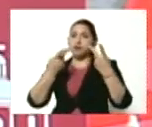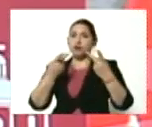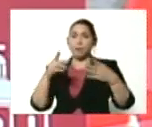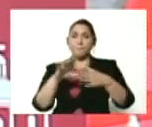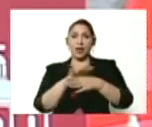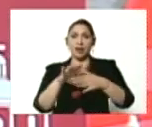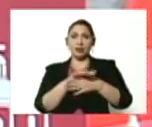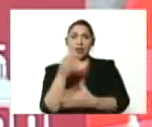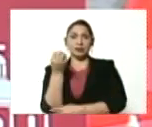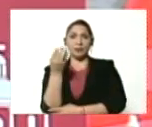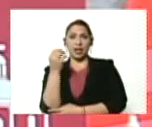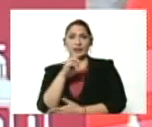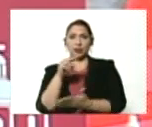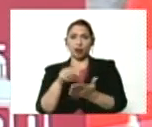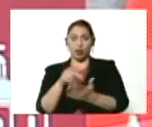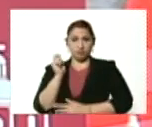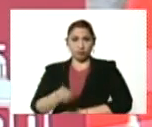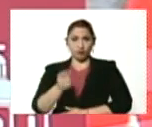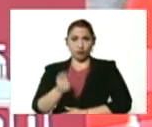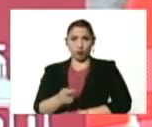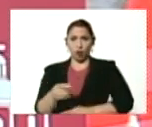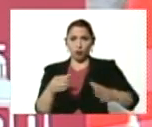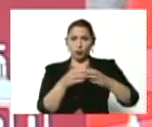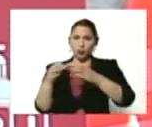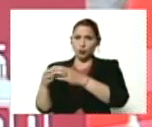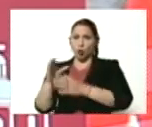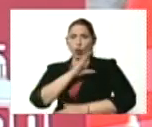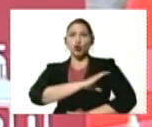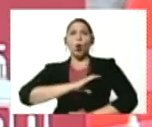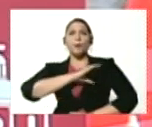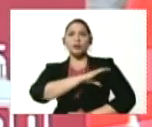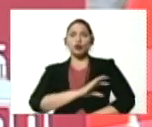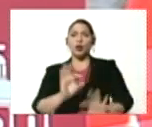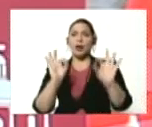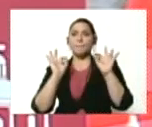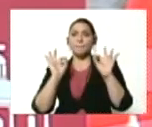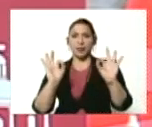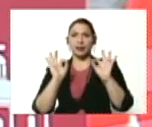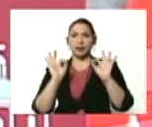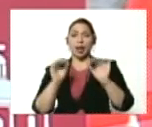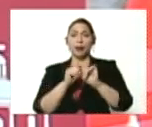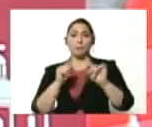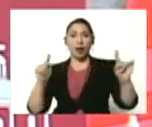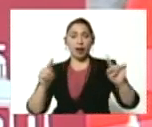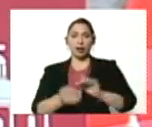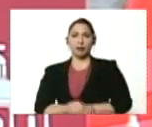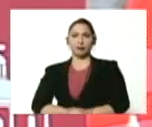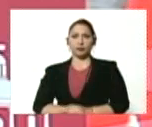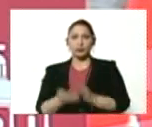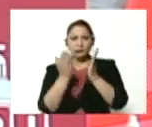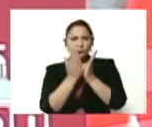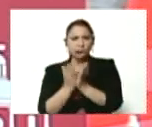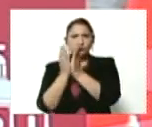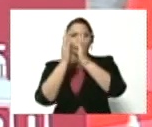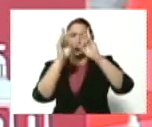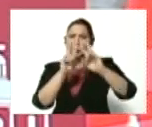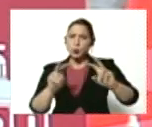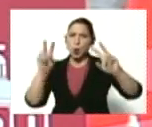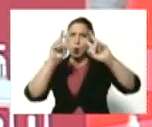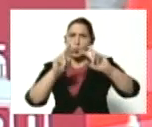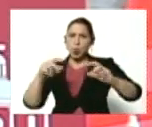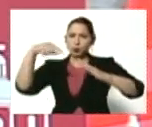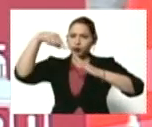Asamblea Nacional, conformar una comisión especial para que estudie, para que investigue